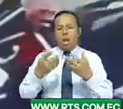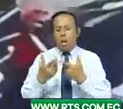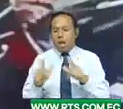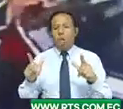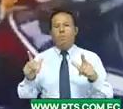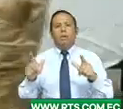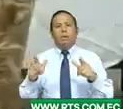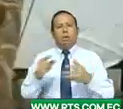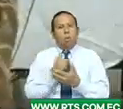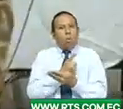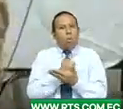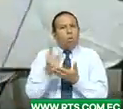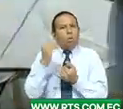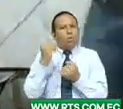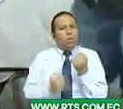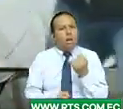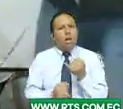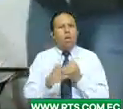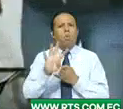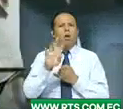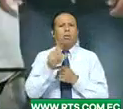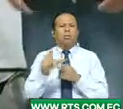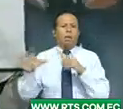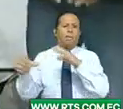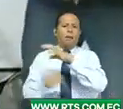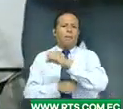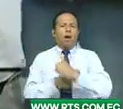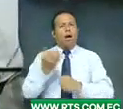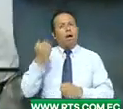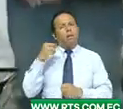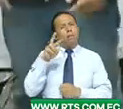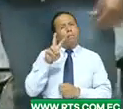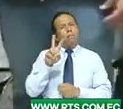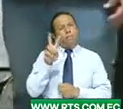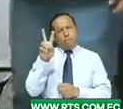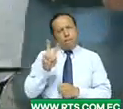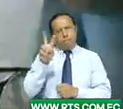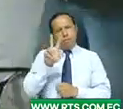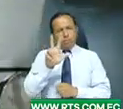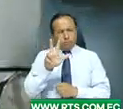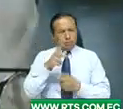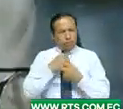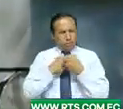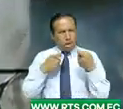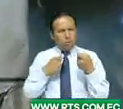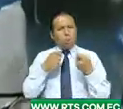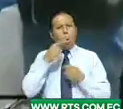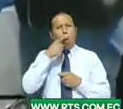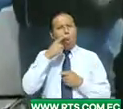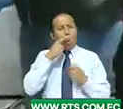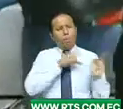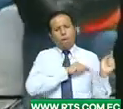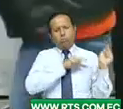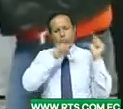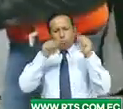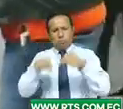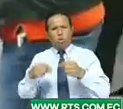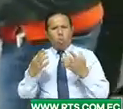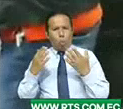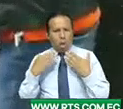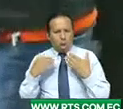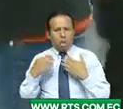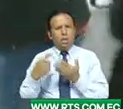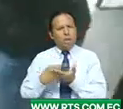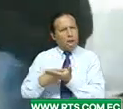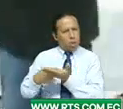última semana. El viernes 3 de marzo, el propietario de una avícola en el Austro llegó a Guayaquil para reunirse con unas